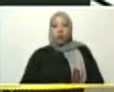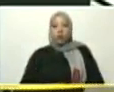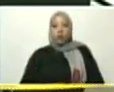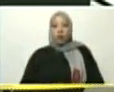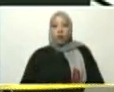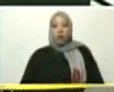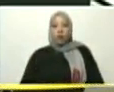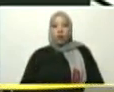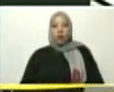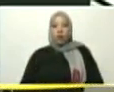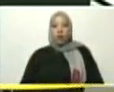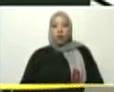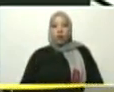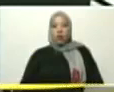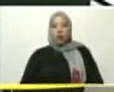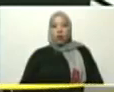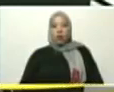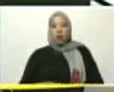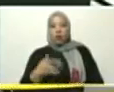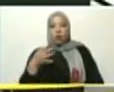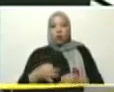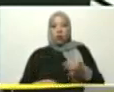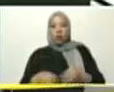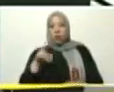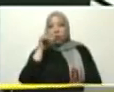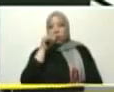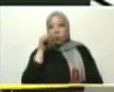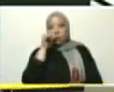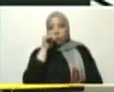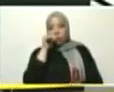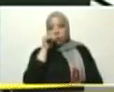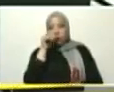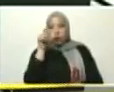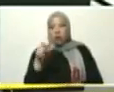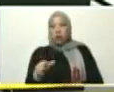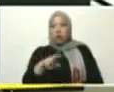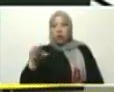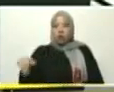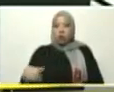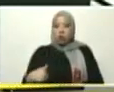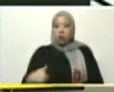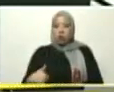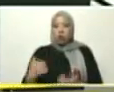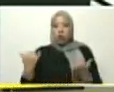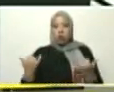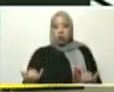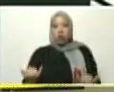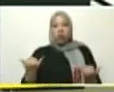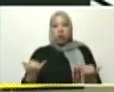Emiliano Zapata, José Martí. Ese es nuestro camino.